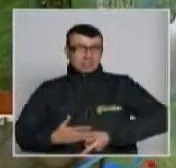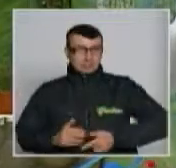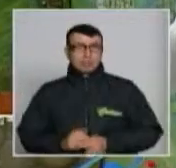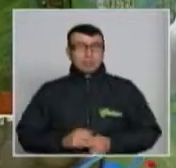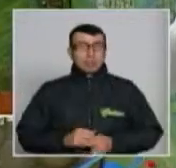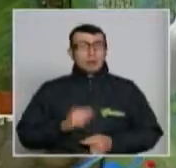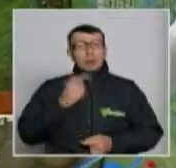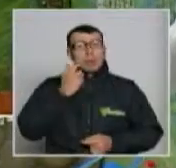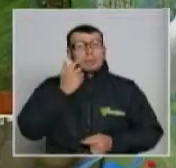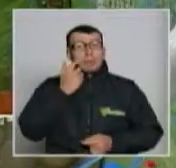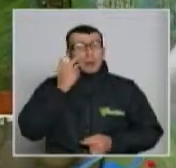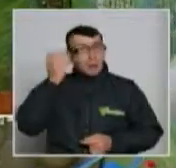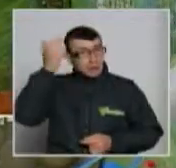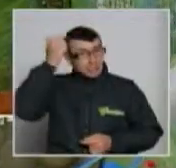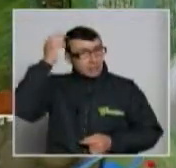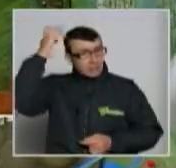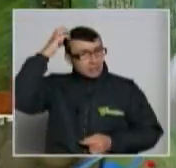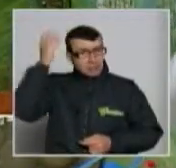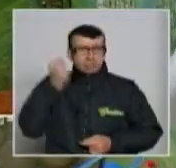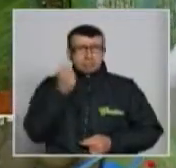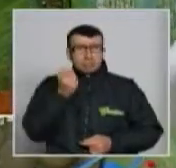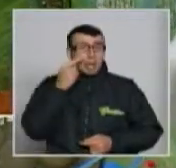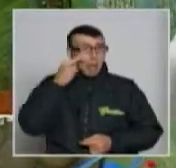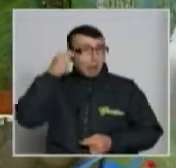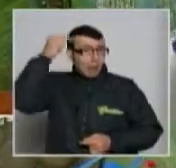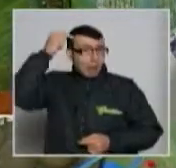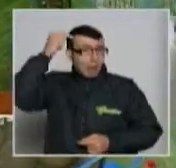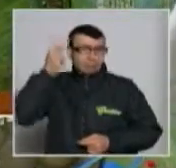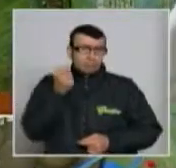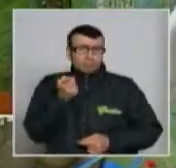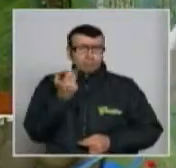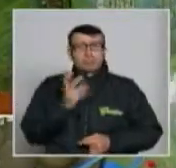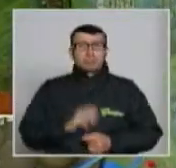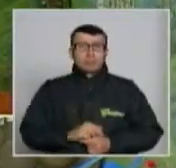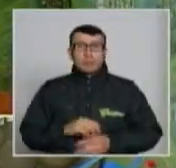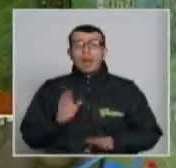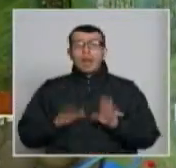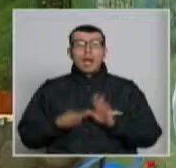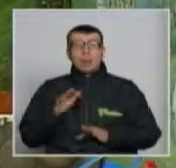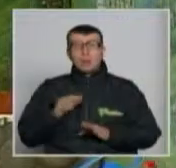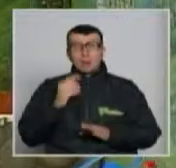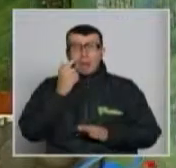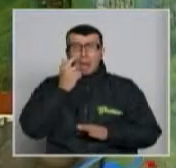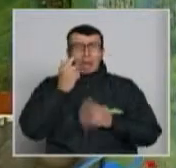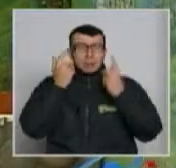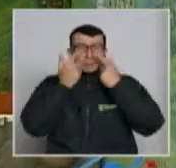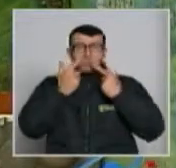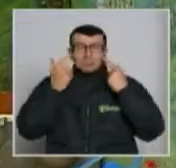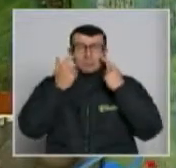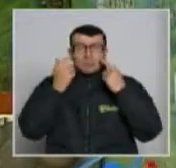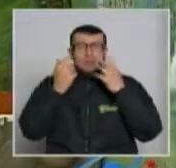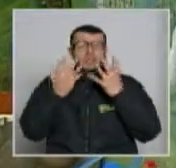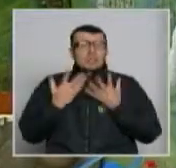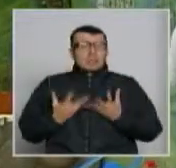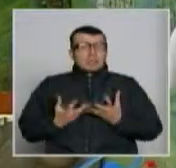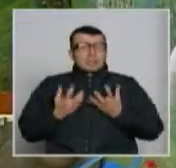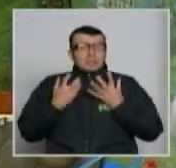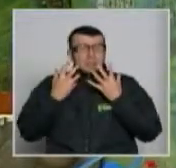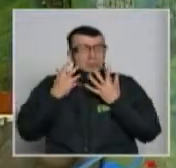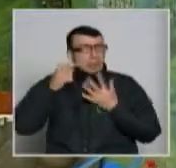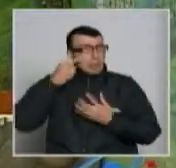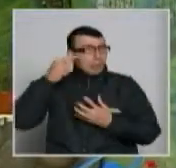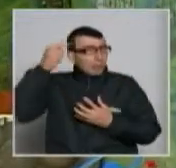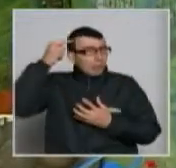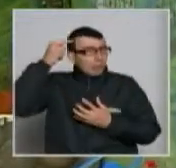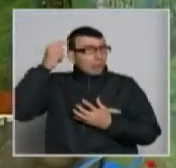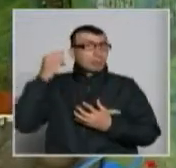hay. ¿Por qué tantas sinusitis terminan en meningitis? ¿Por qué tantas otitis terminan en